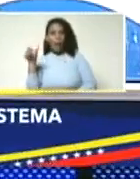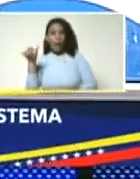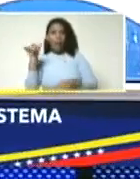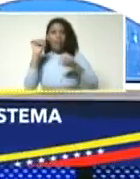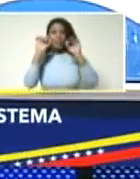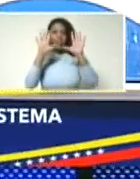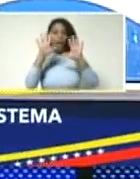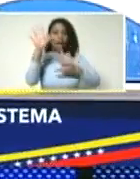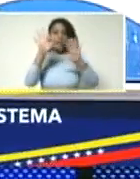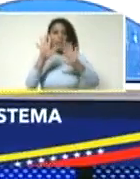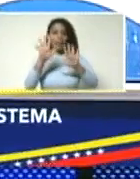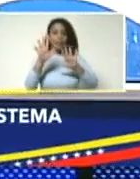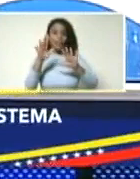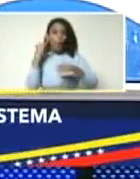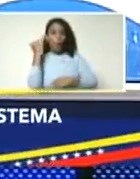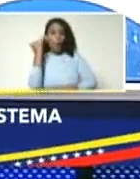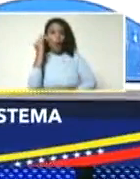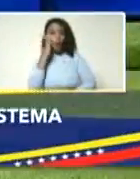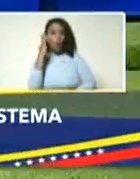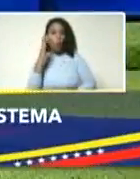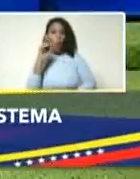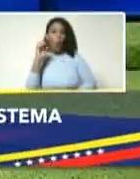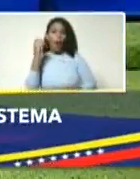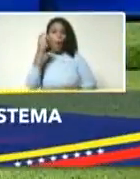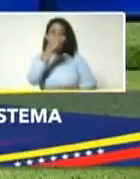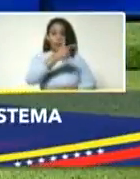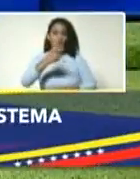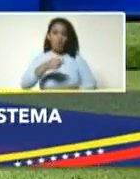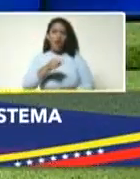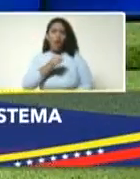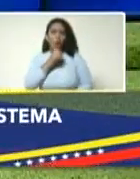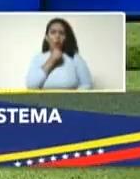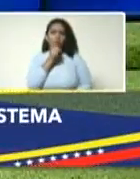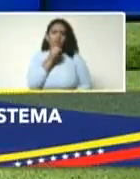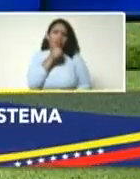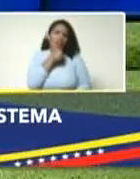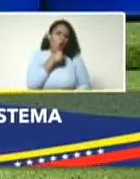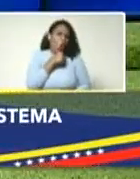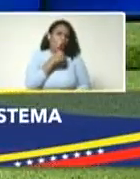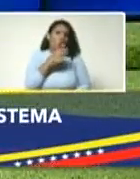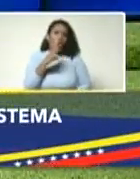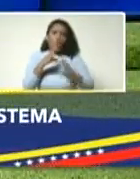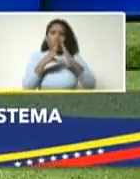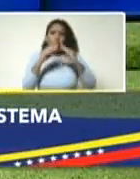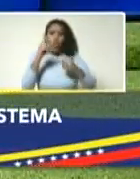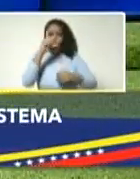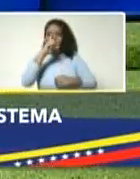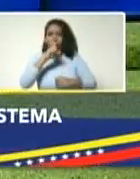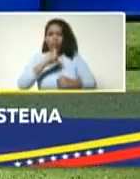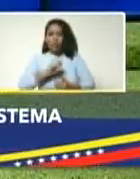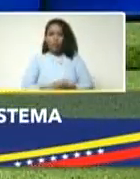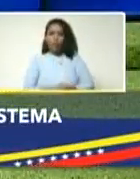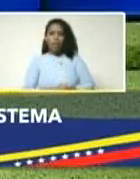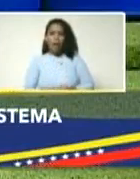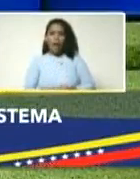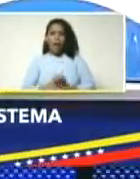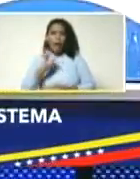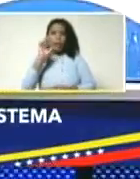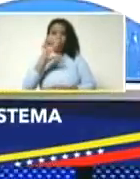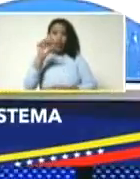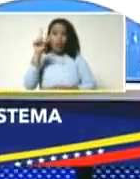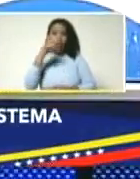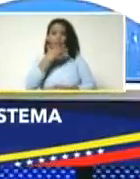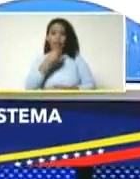15 habitaciones, padrino, con personas mayores, de todas las edades. Era 31 de